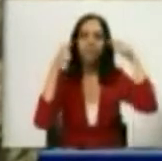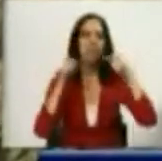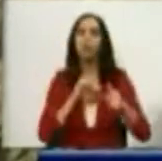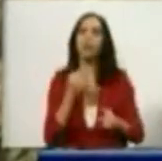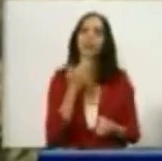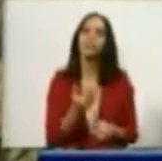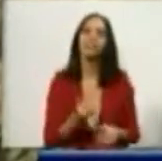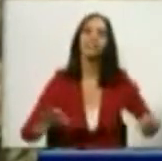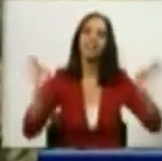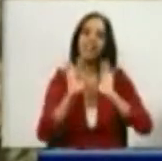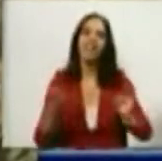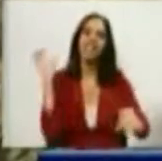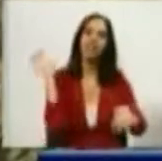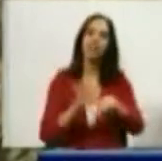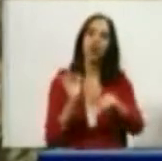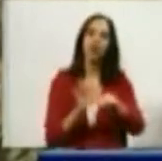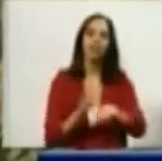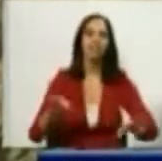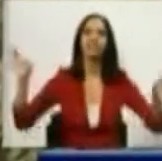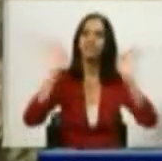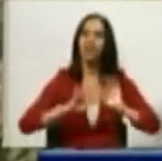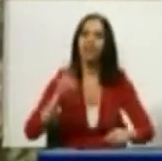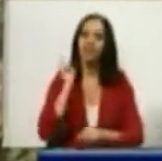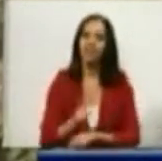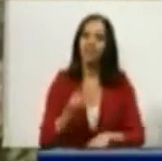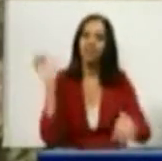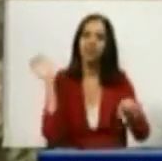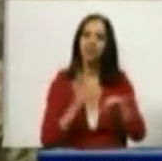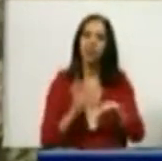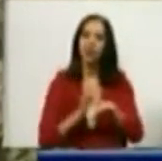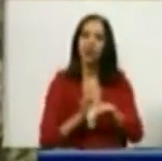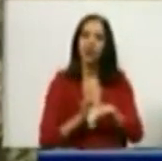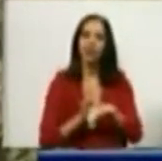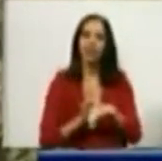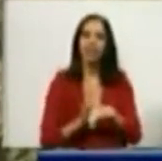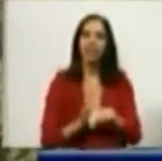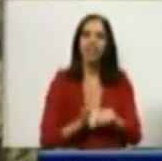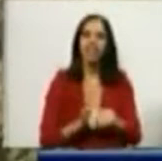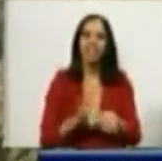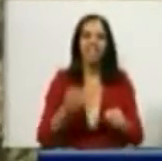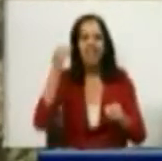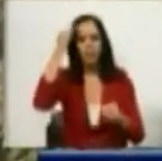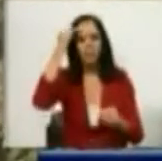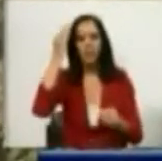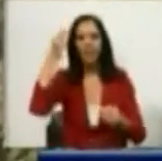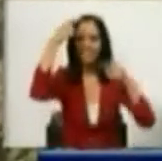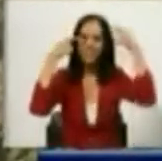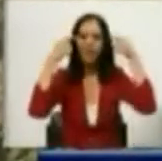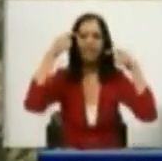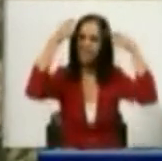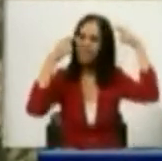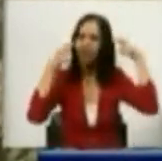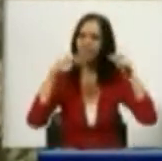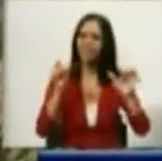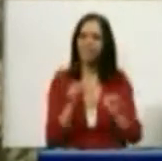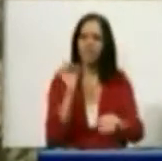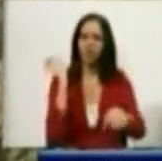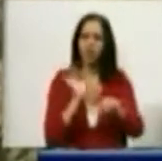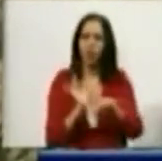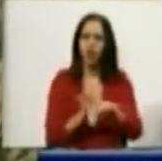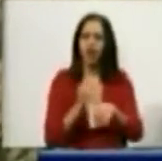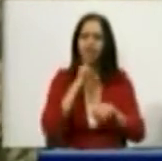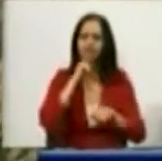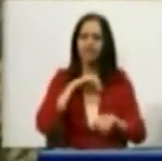permitir que nadie lo toque Nadie debe tocar la figura y el legado del comandante Chávez Chávez debe ser sagrado para nosotros